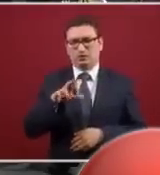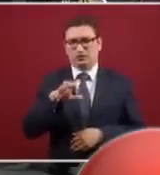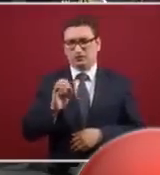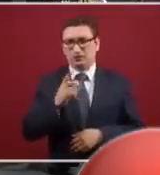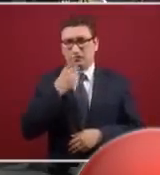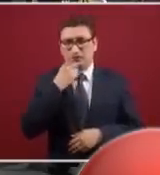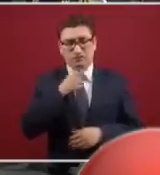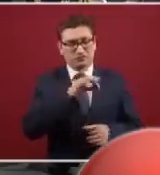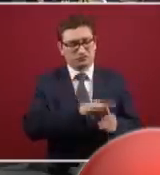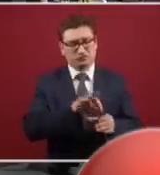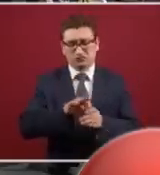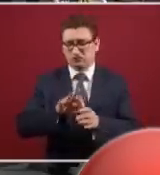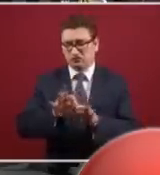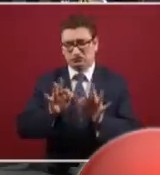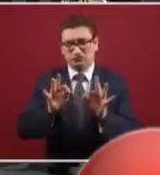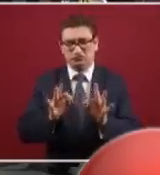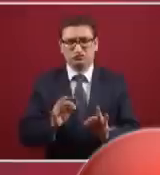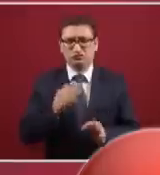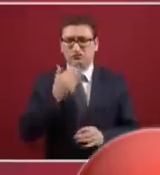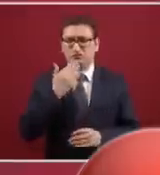sufragio efectivo.